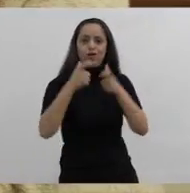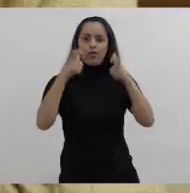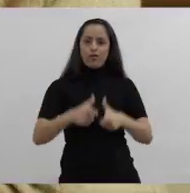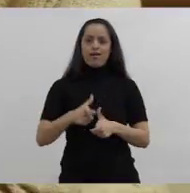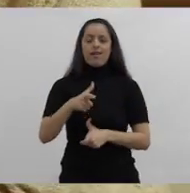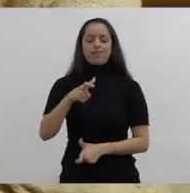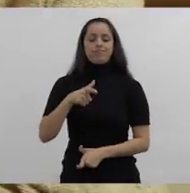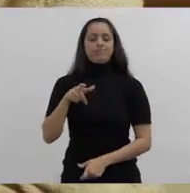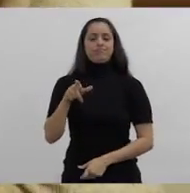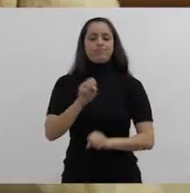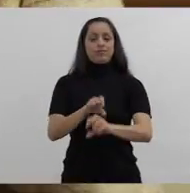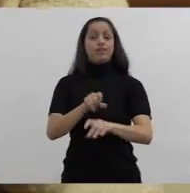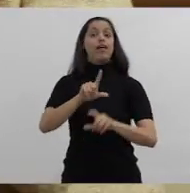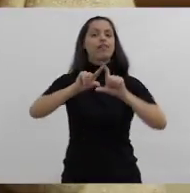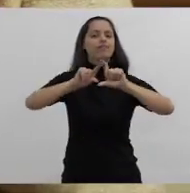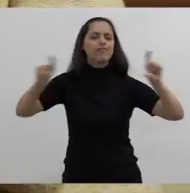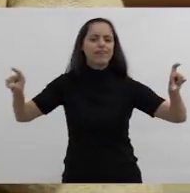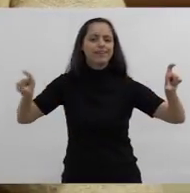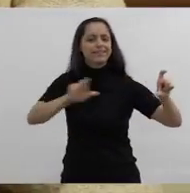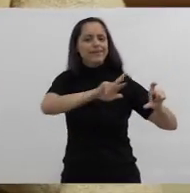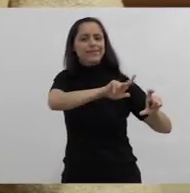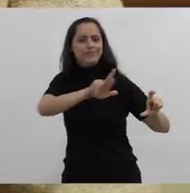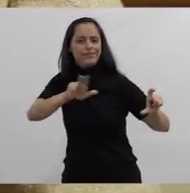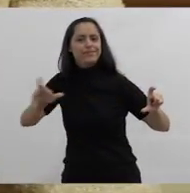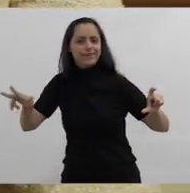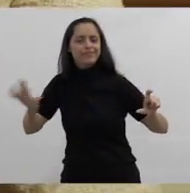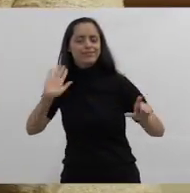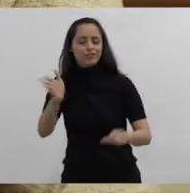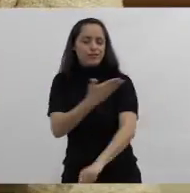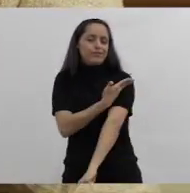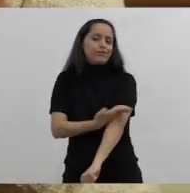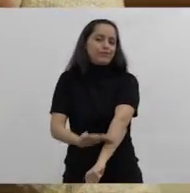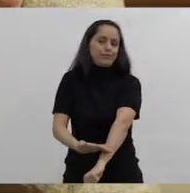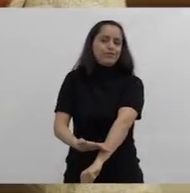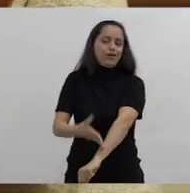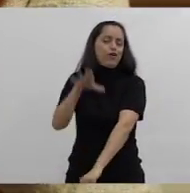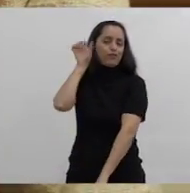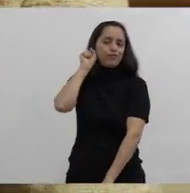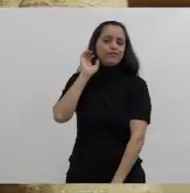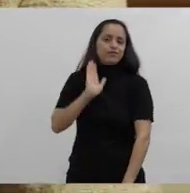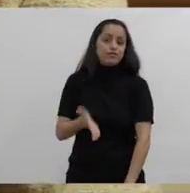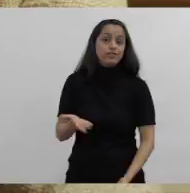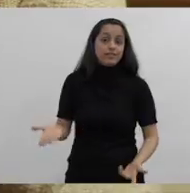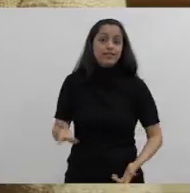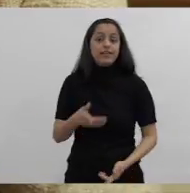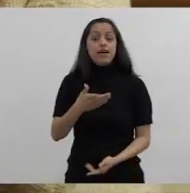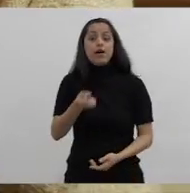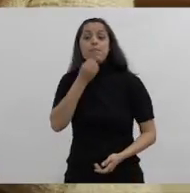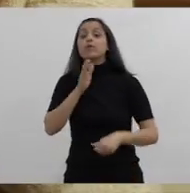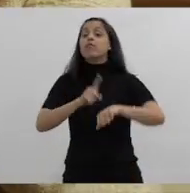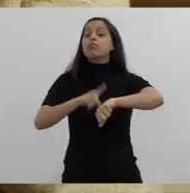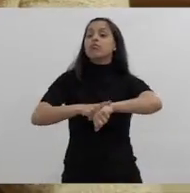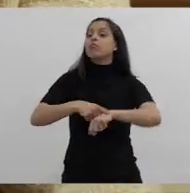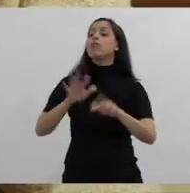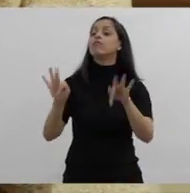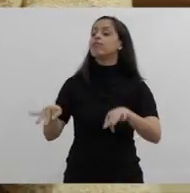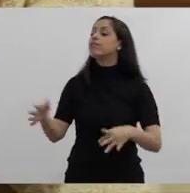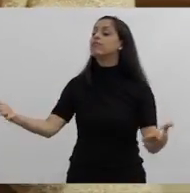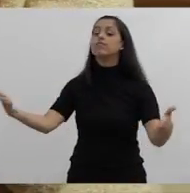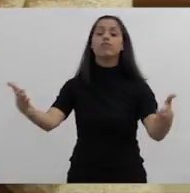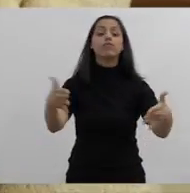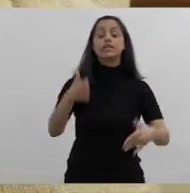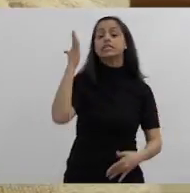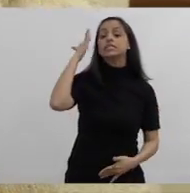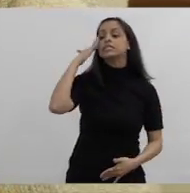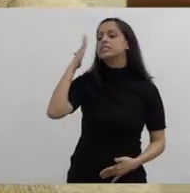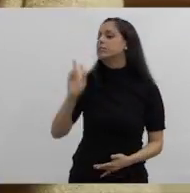de profesora, y bueno, aparecieron todas esas frases que nosotros estamos tan acostumbrados a ver en la escuela tradicional, ¿no? Bueno, se acabó el